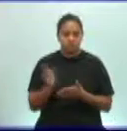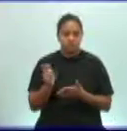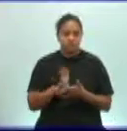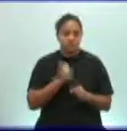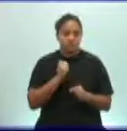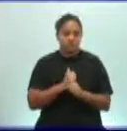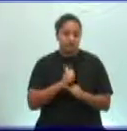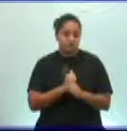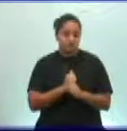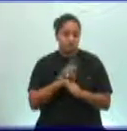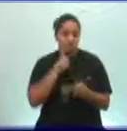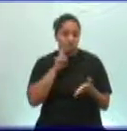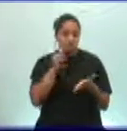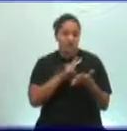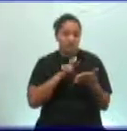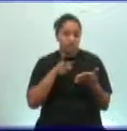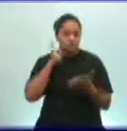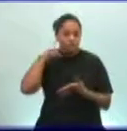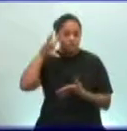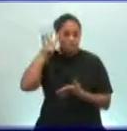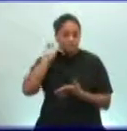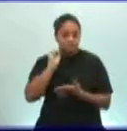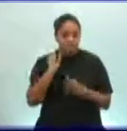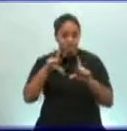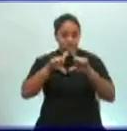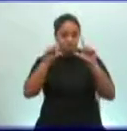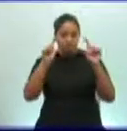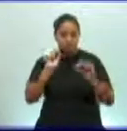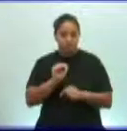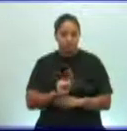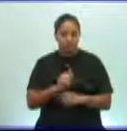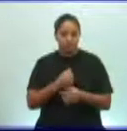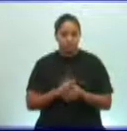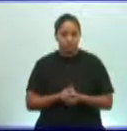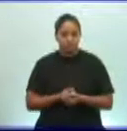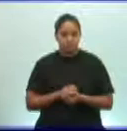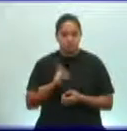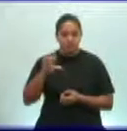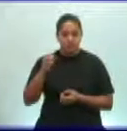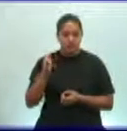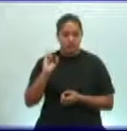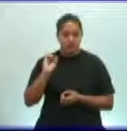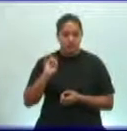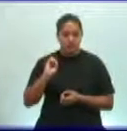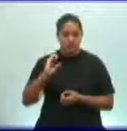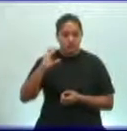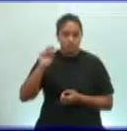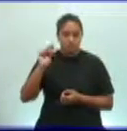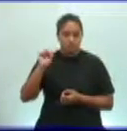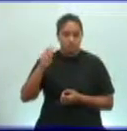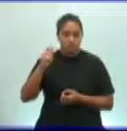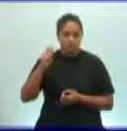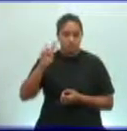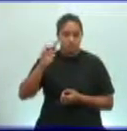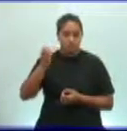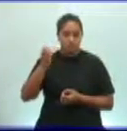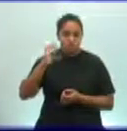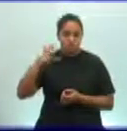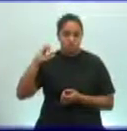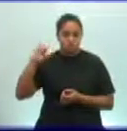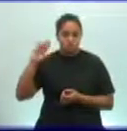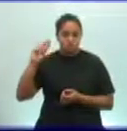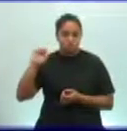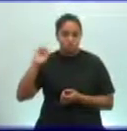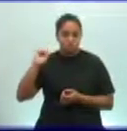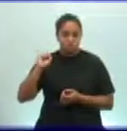Trabajaremos la lectura y comprensión de textos, las contracciones y las conjunciones, nuevas